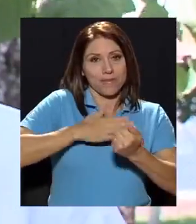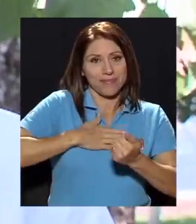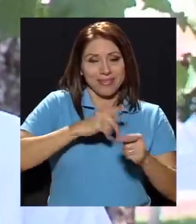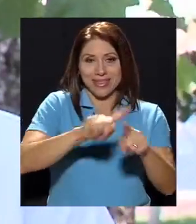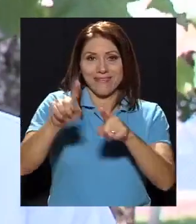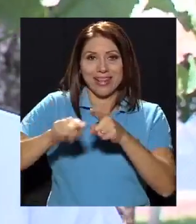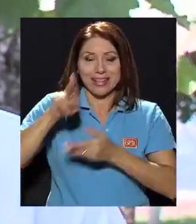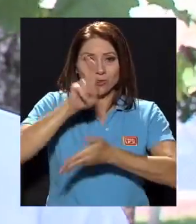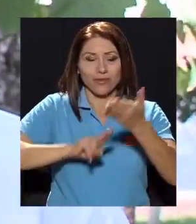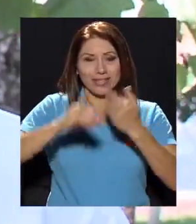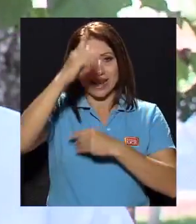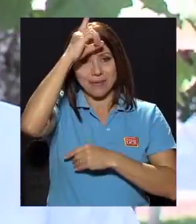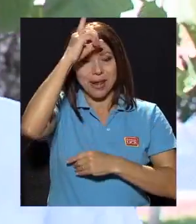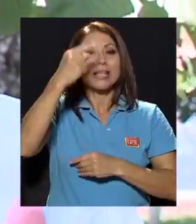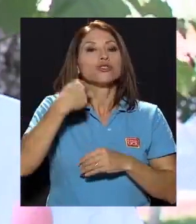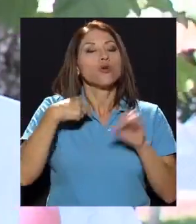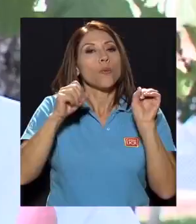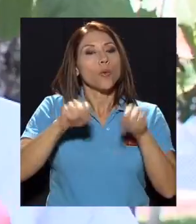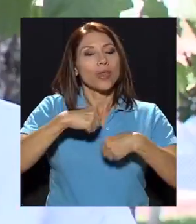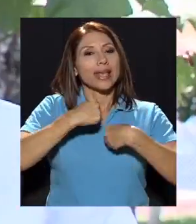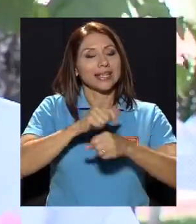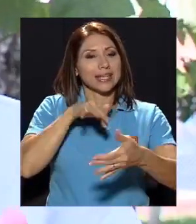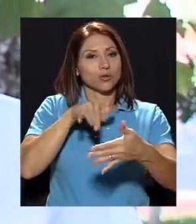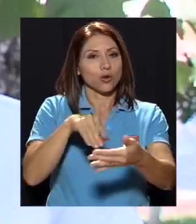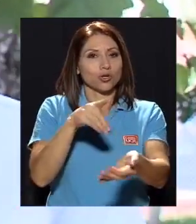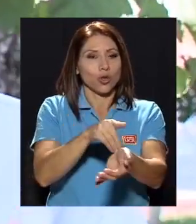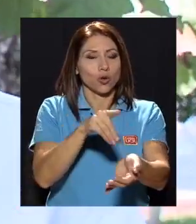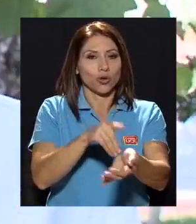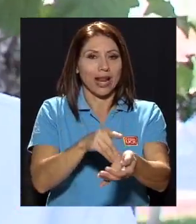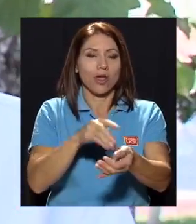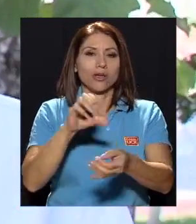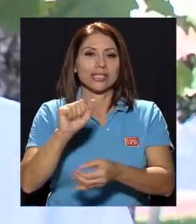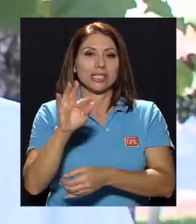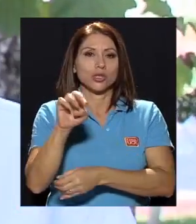hacer el doctorado en Stuttgart, me pareció que lo